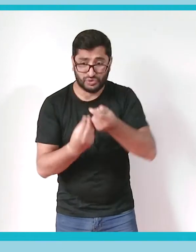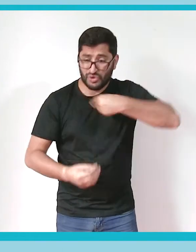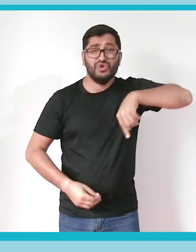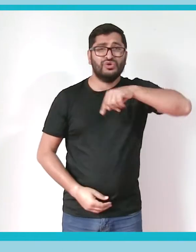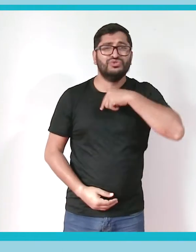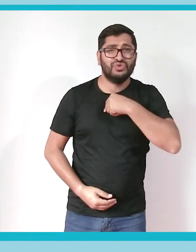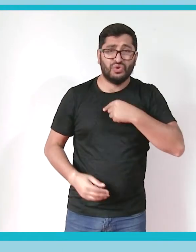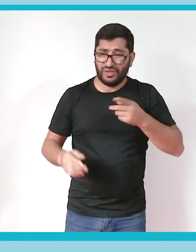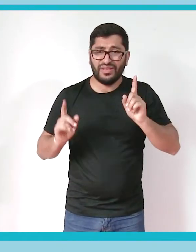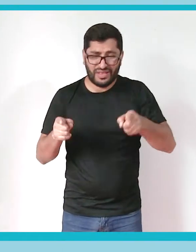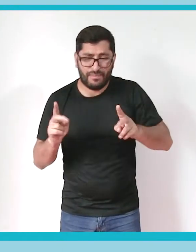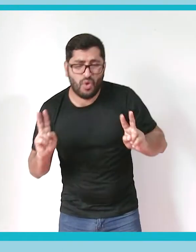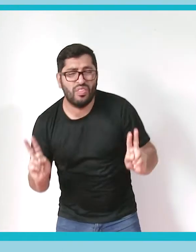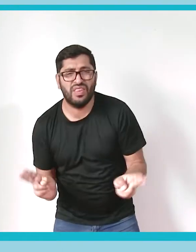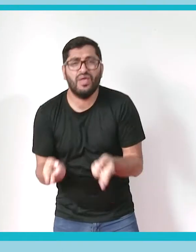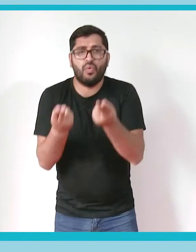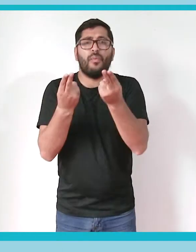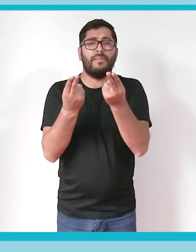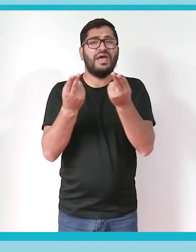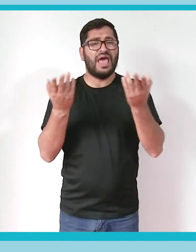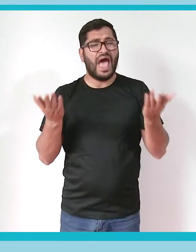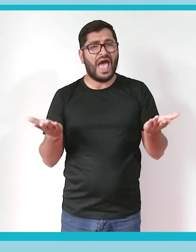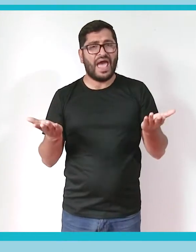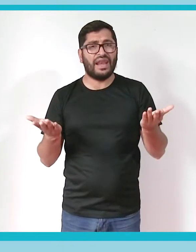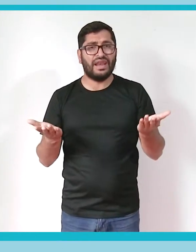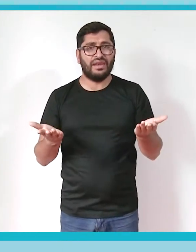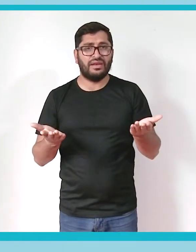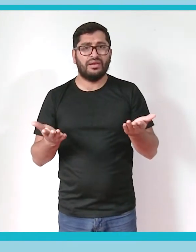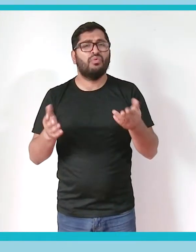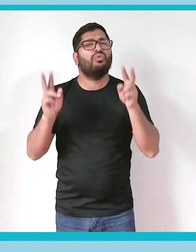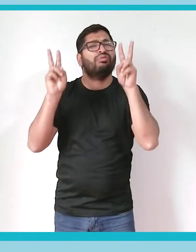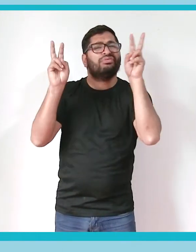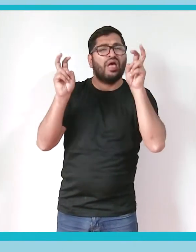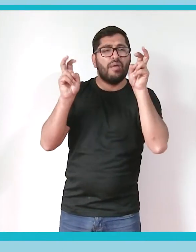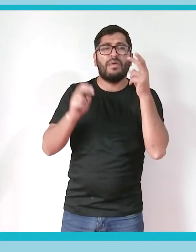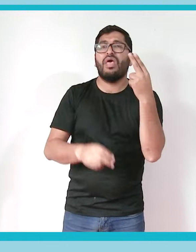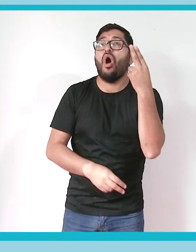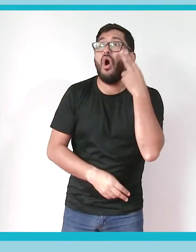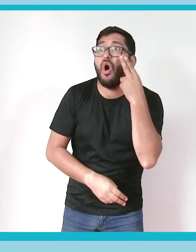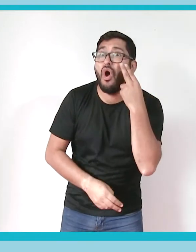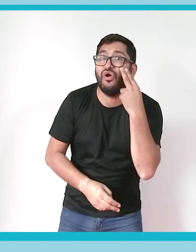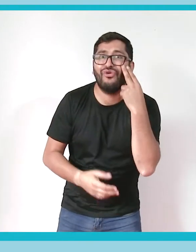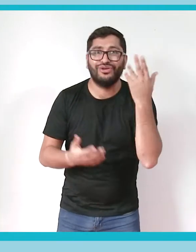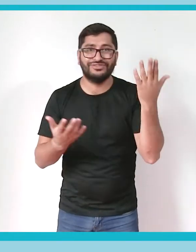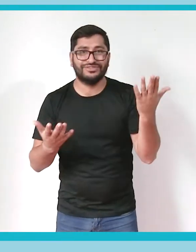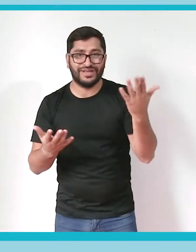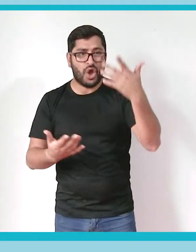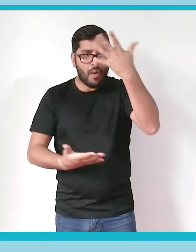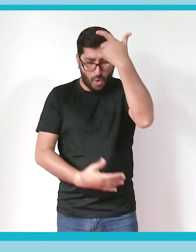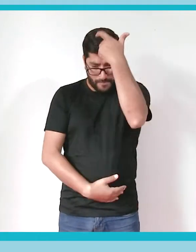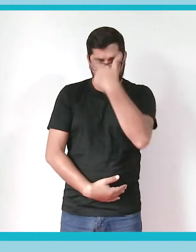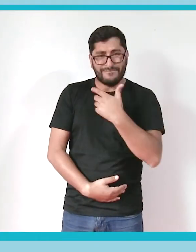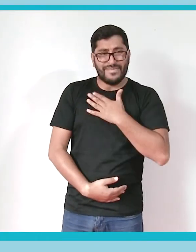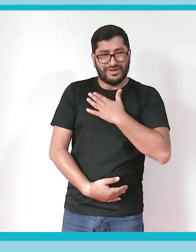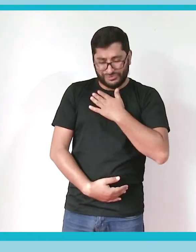estamos revitalizando a través, ¿no es cierto?, de reconocernos primero,